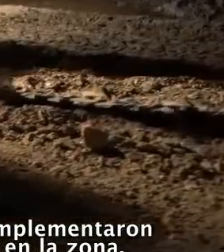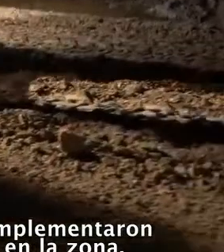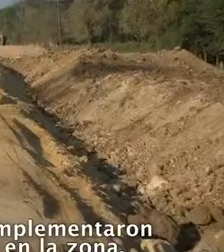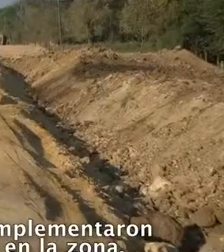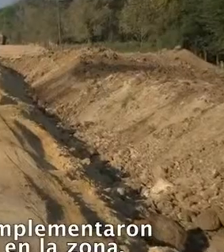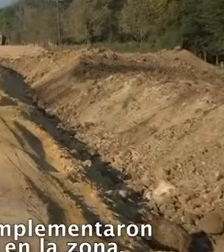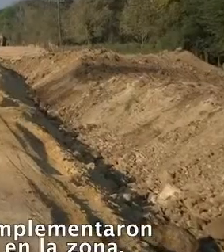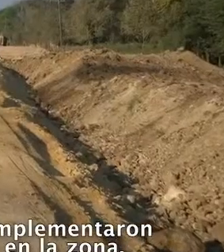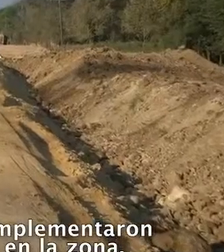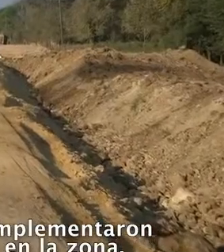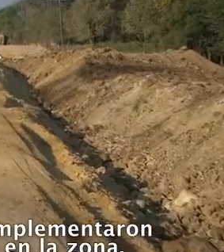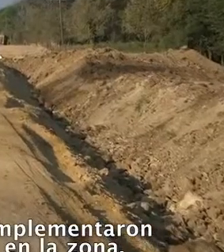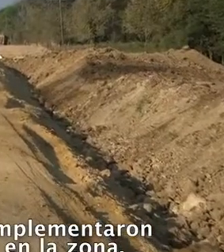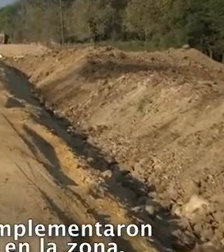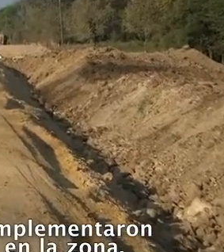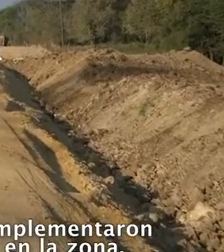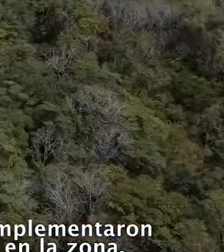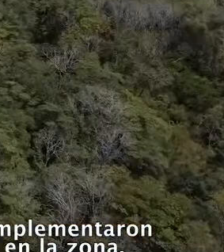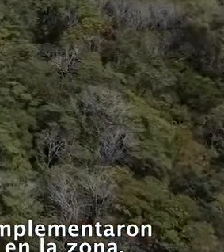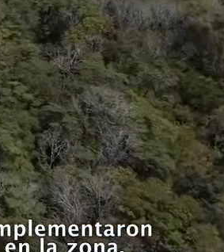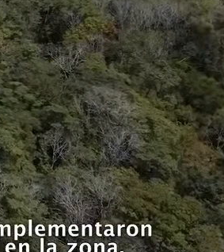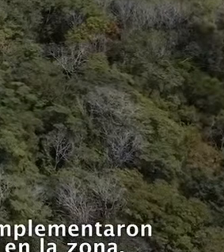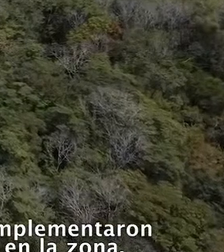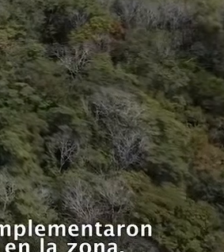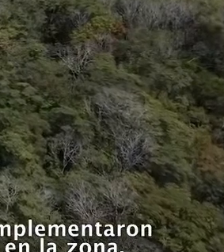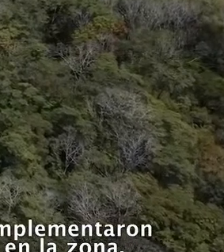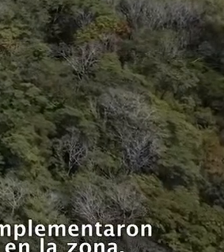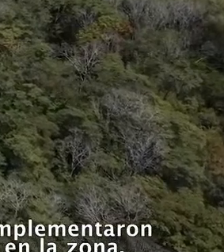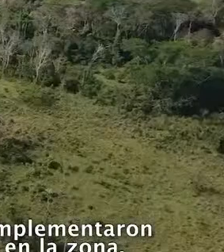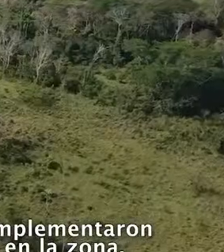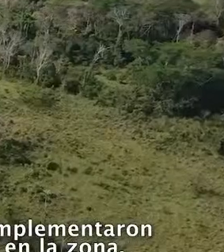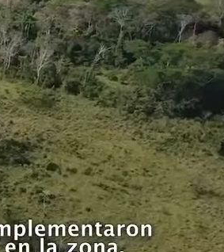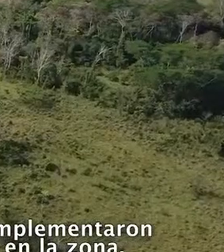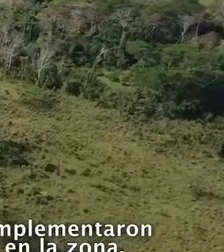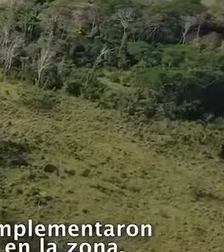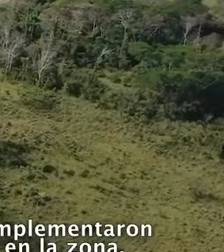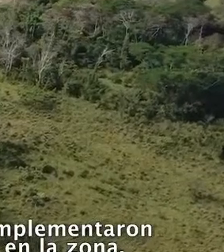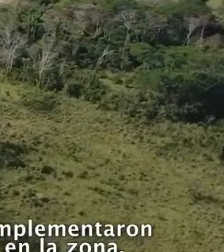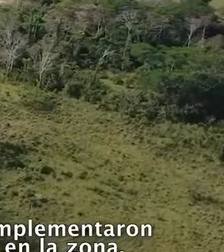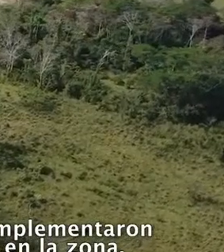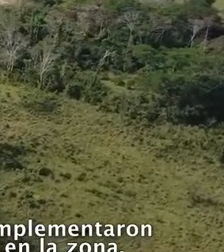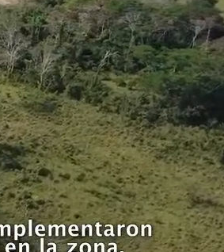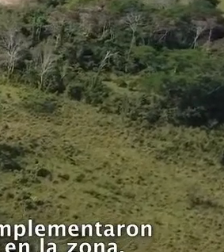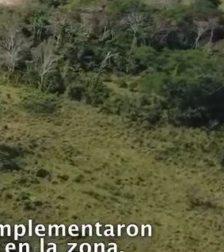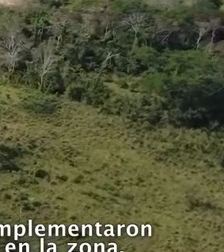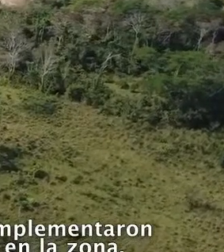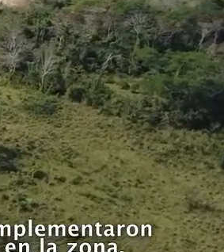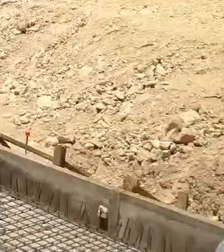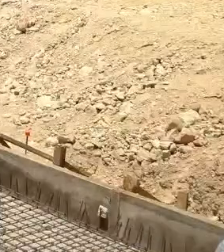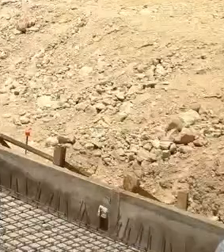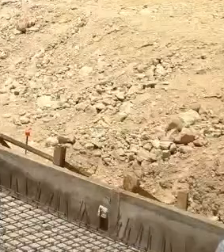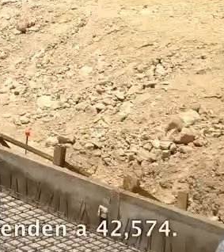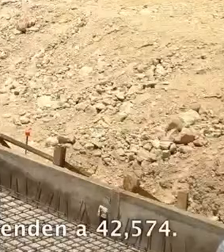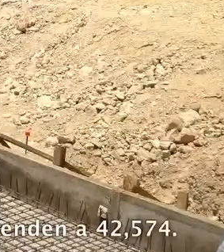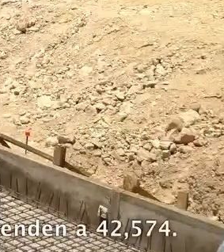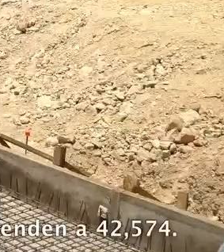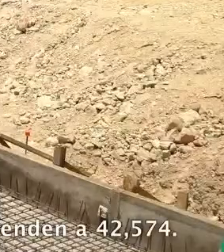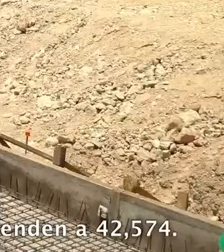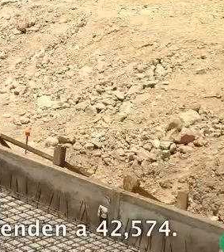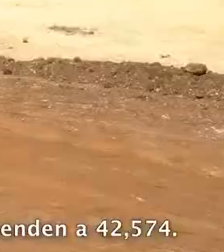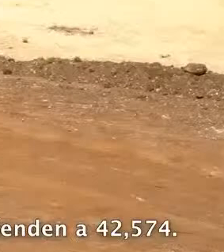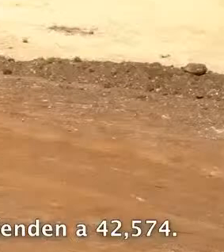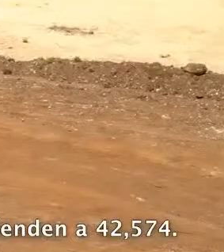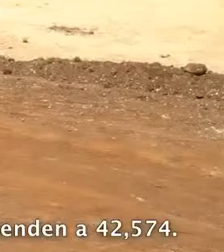las 24 horas del día, se implementaron 3 turnos rotativos, lo que incrementa las contrataciones en la zona. Al día de